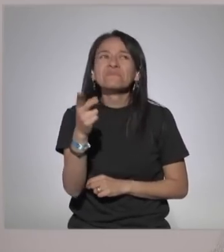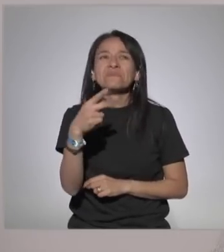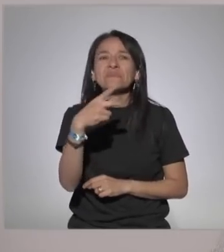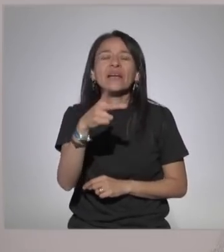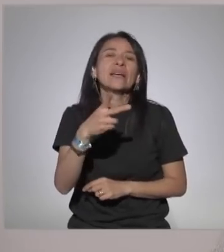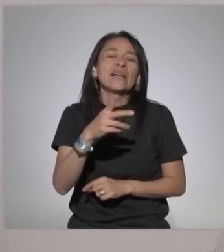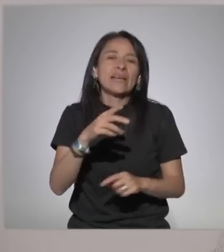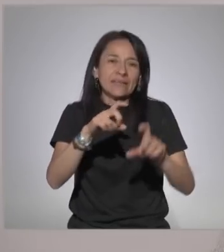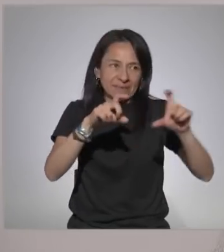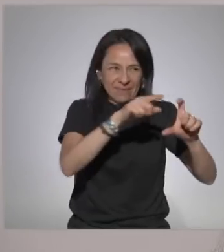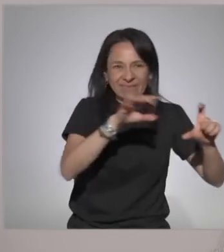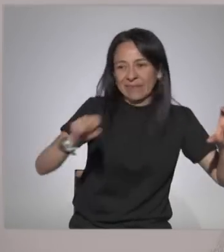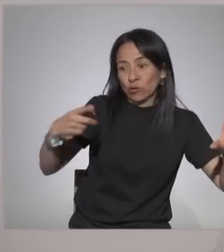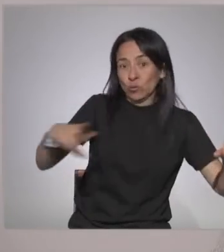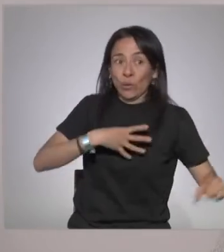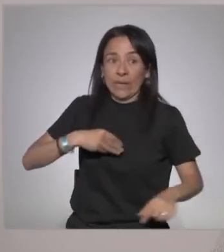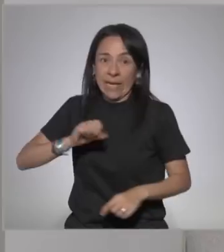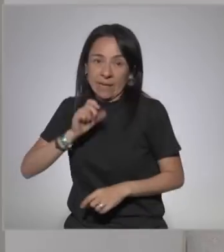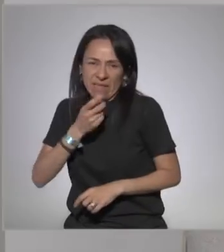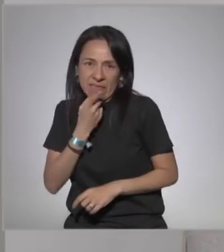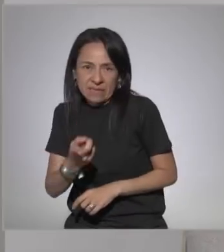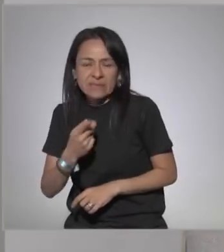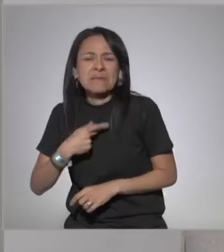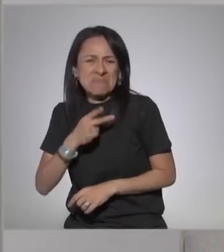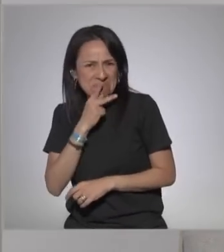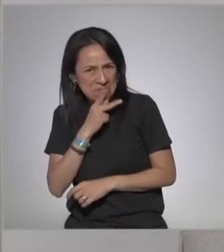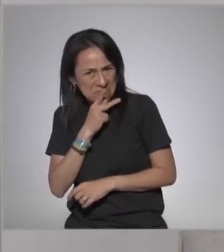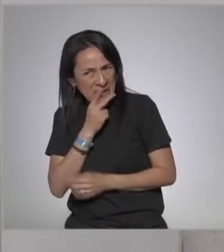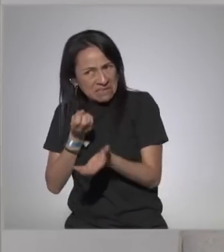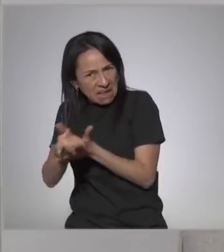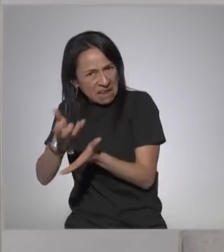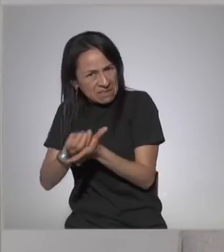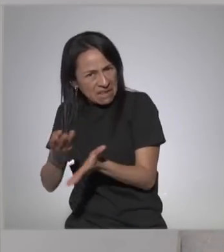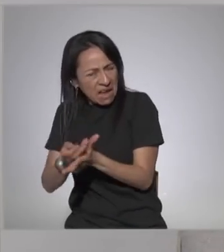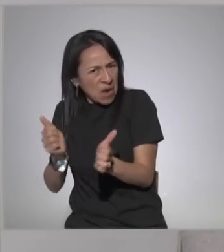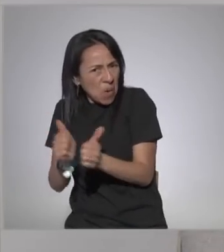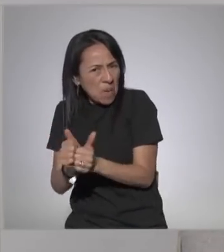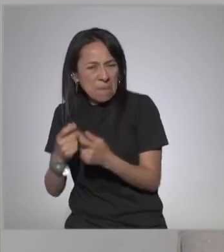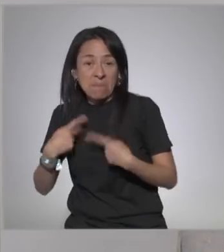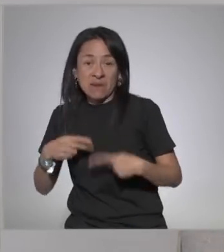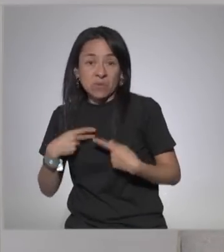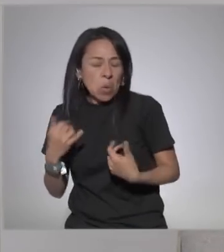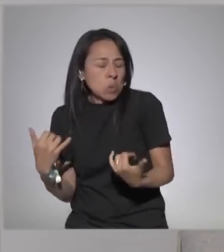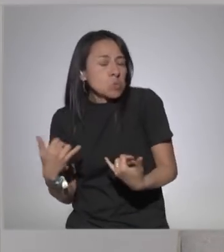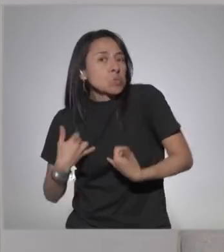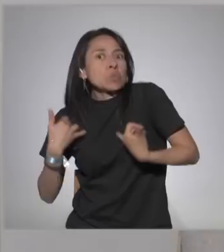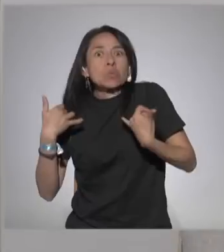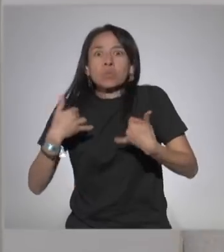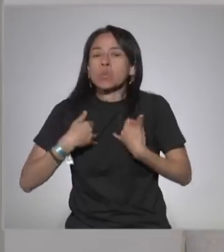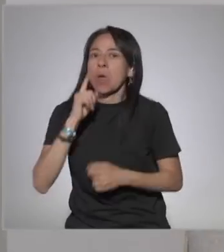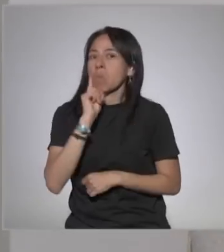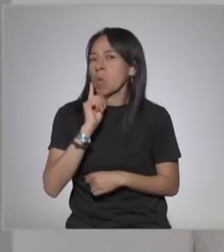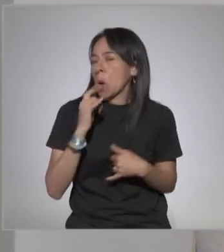dice, mi papá se ha dedicado a salir con personas mucho más jóvenes que él, no dice, chavitas. Sí, sí, sí.